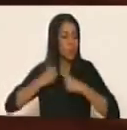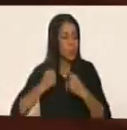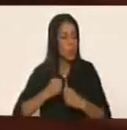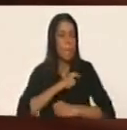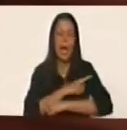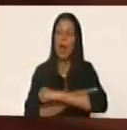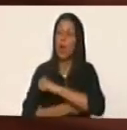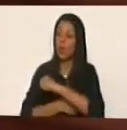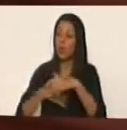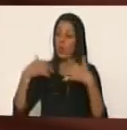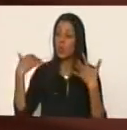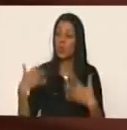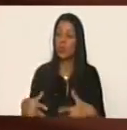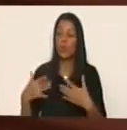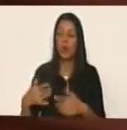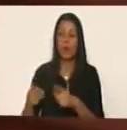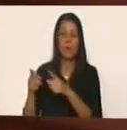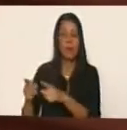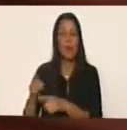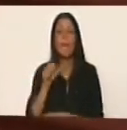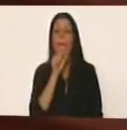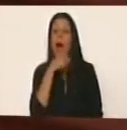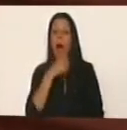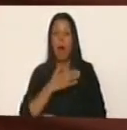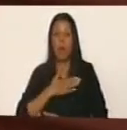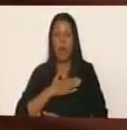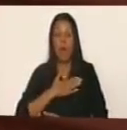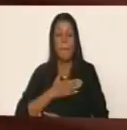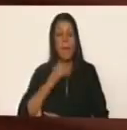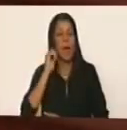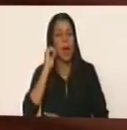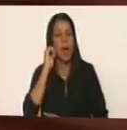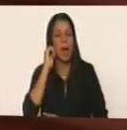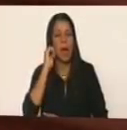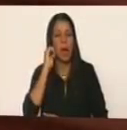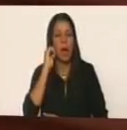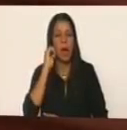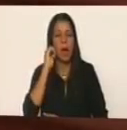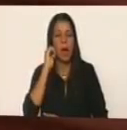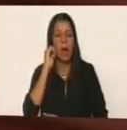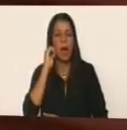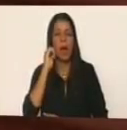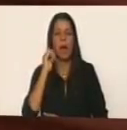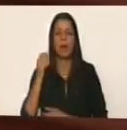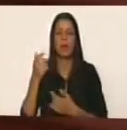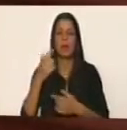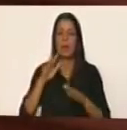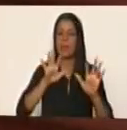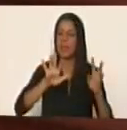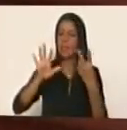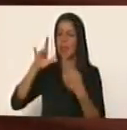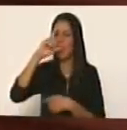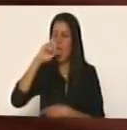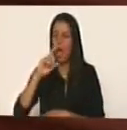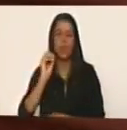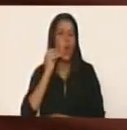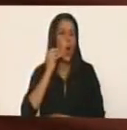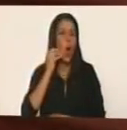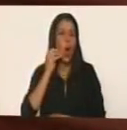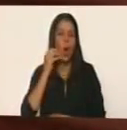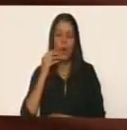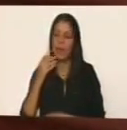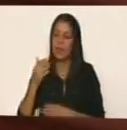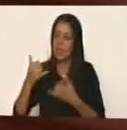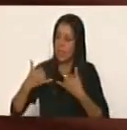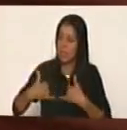trata. Mi abuela era del estado Sucre y se vino con sus dos muchachos a los 17 años a buscar la vida aquí en Caracas.